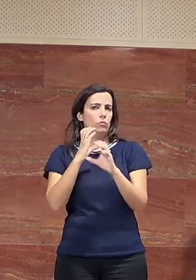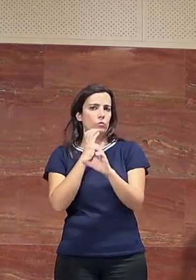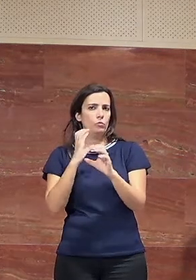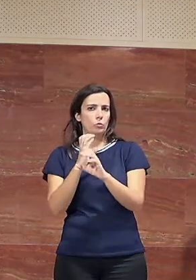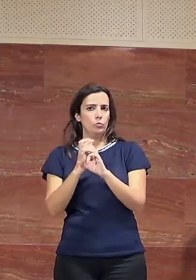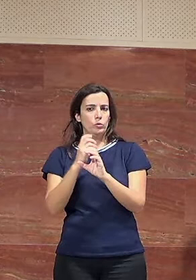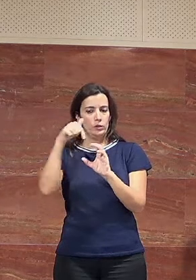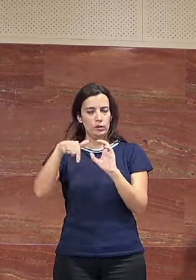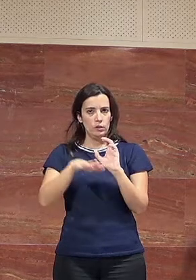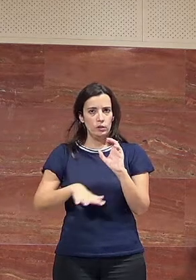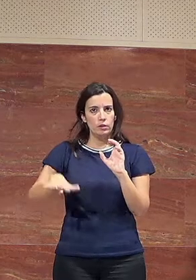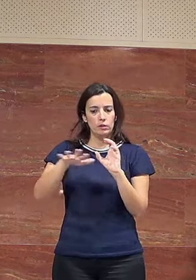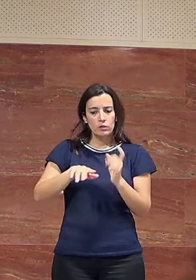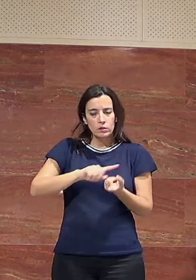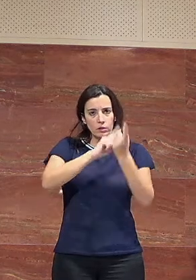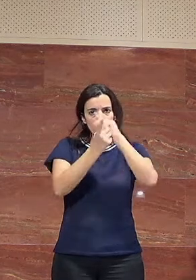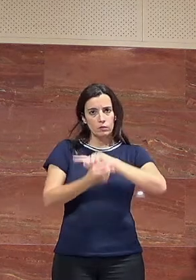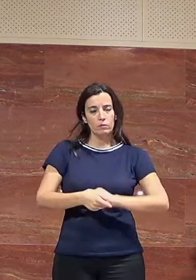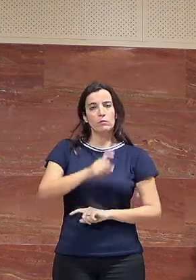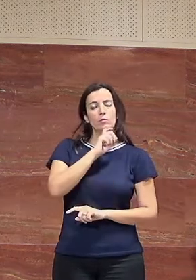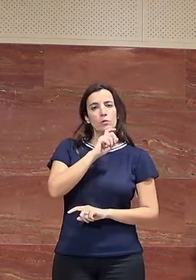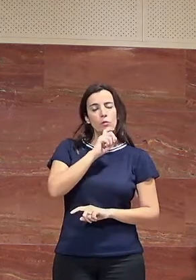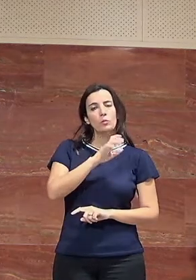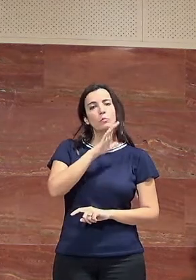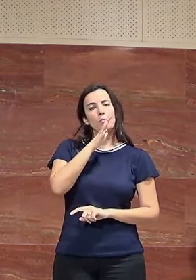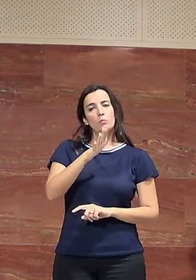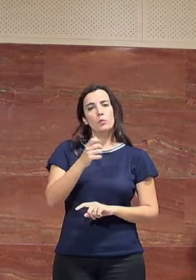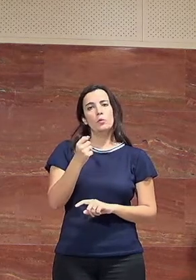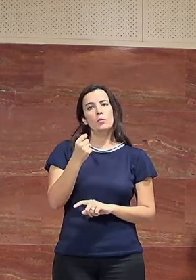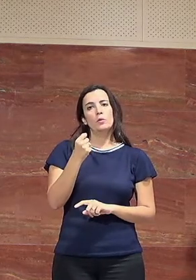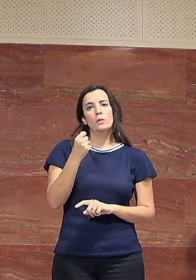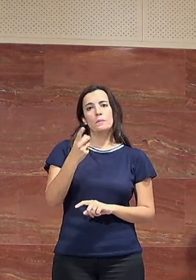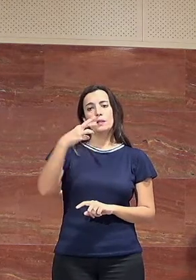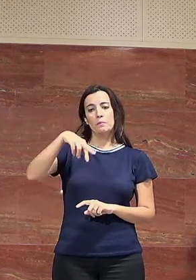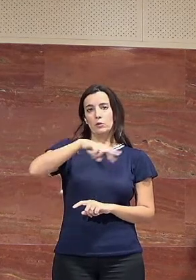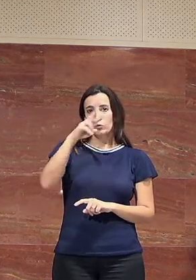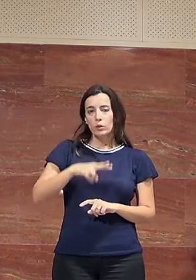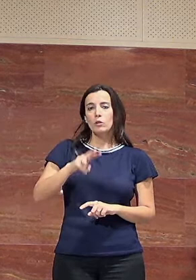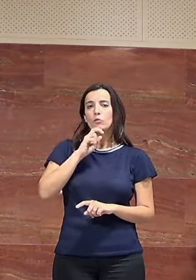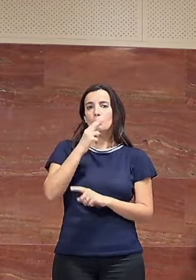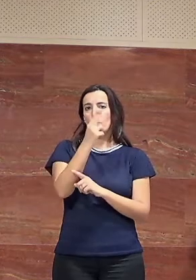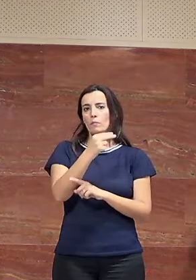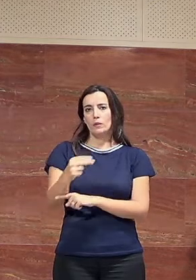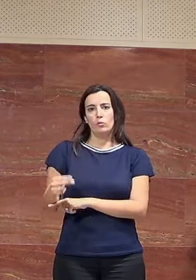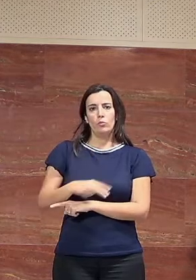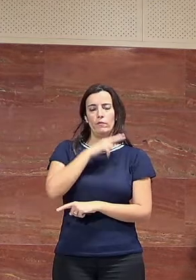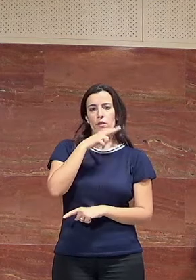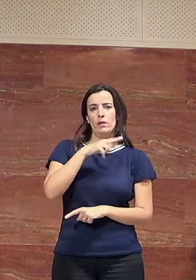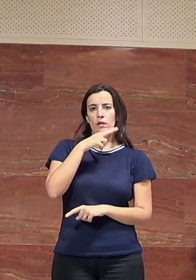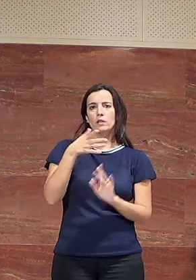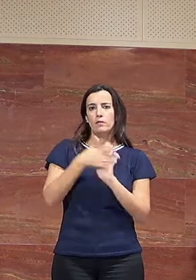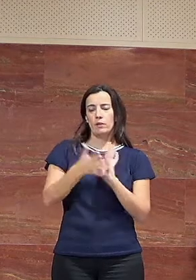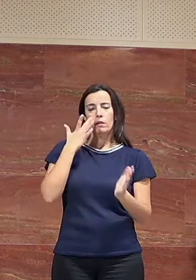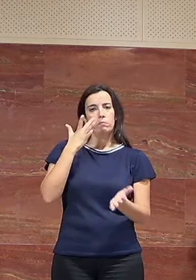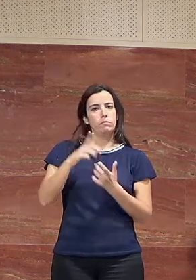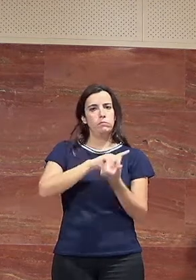se transforma radicalmente simplemente con la extensión de 1000 metros cuadrados de pintura verde. Bueno, pues